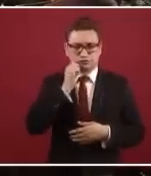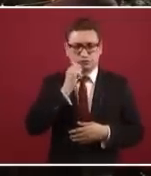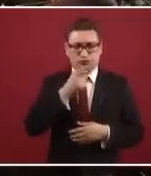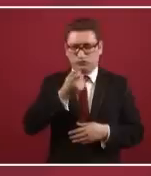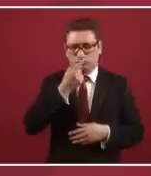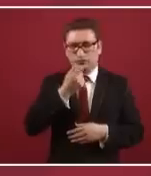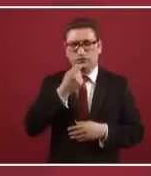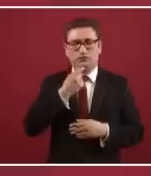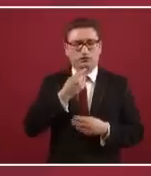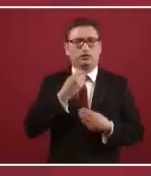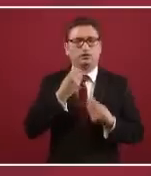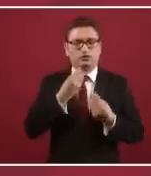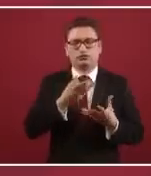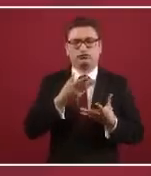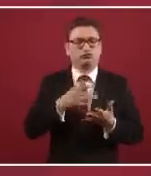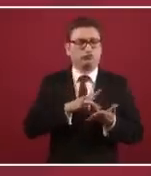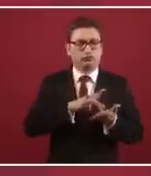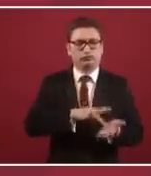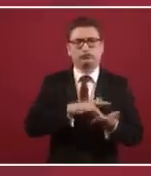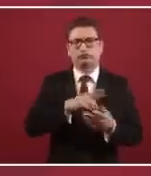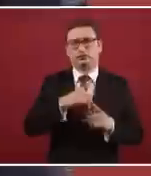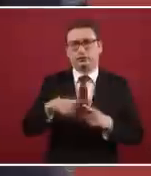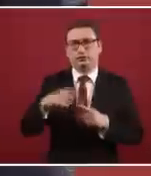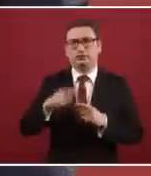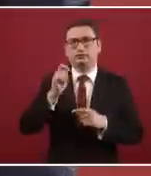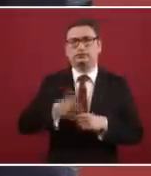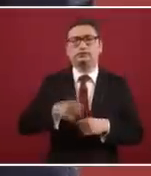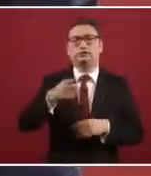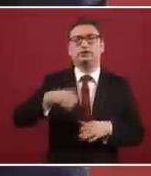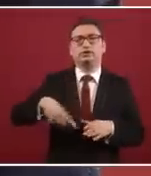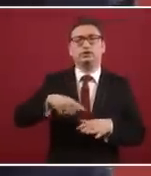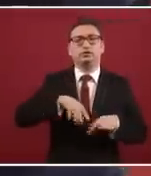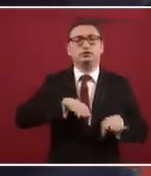medicina, pues una profesión